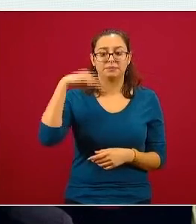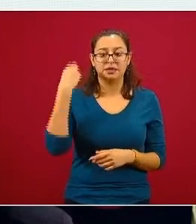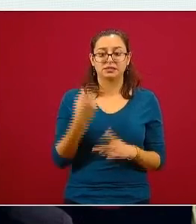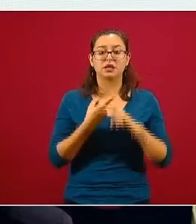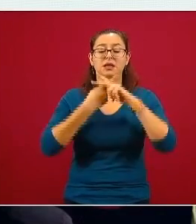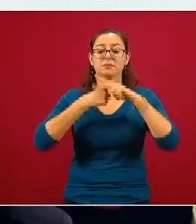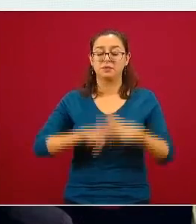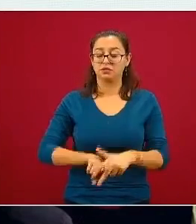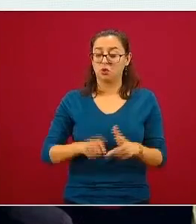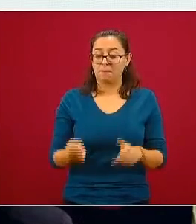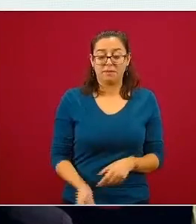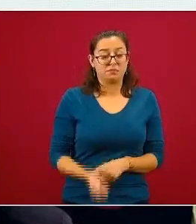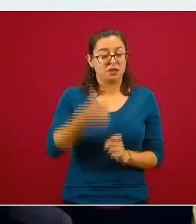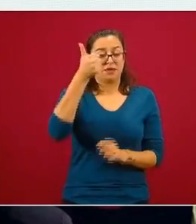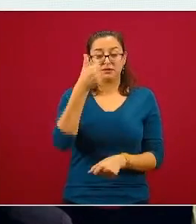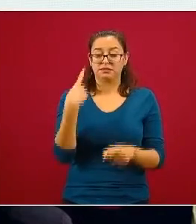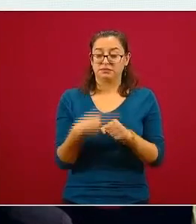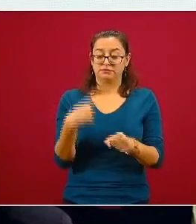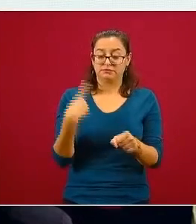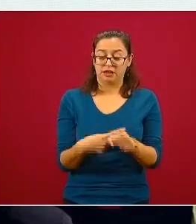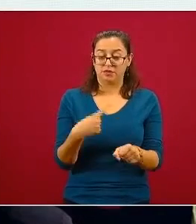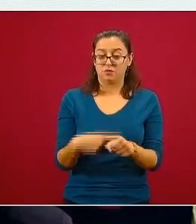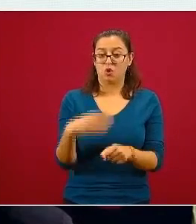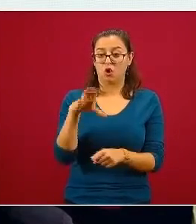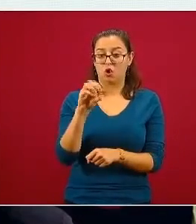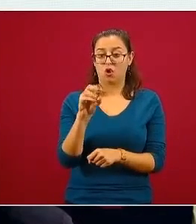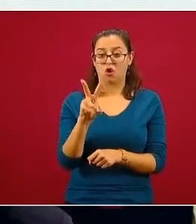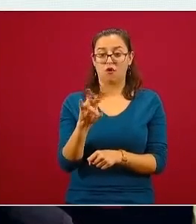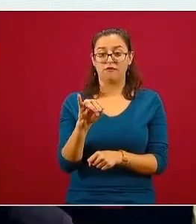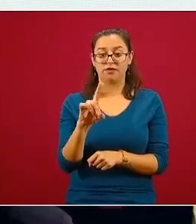COVID-19 positivo. Hemos estado